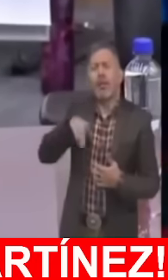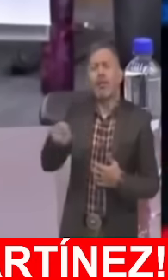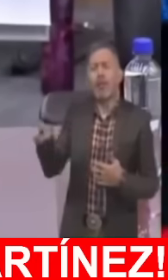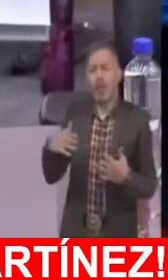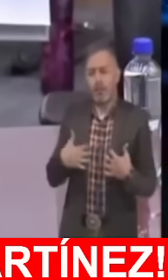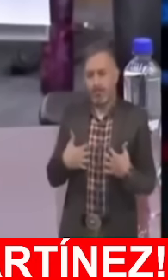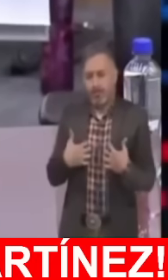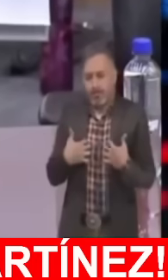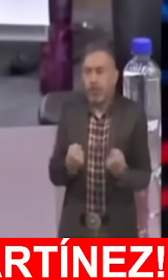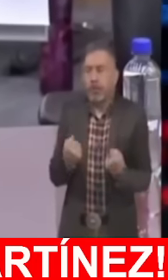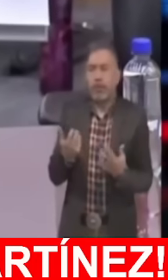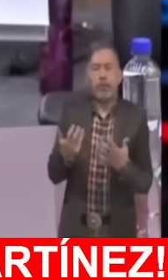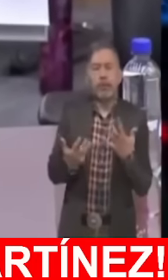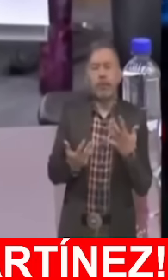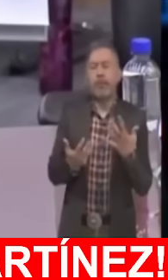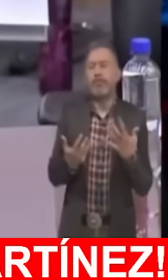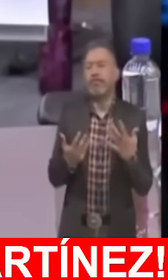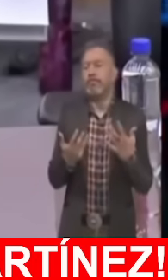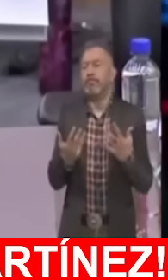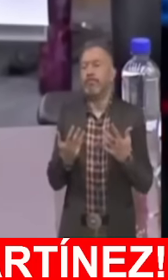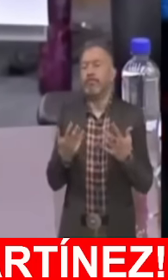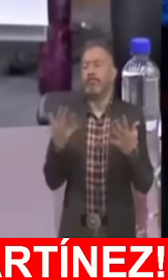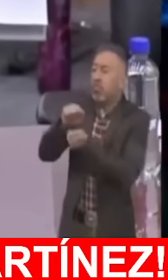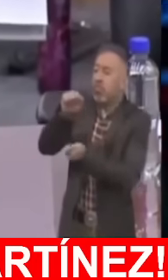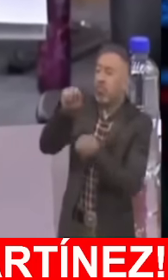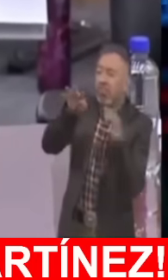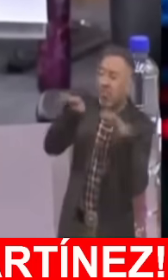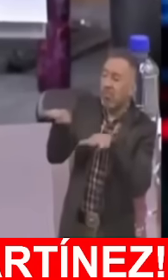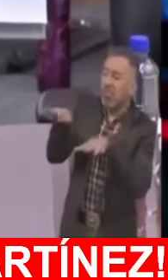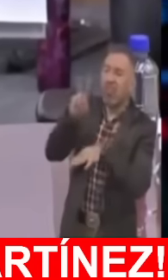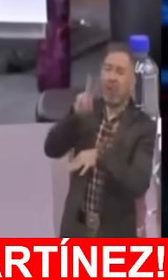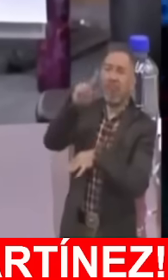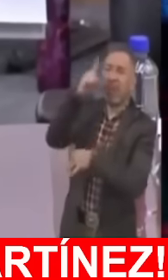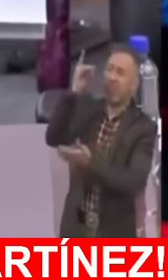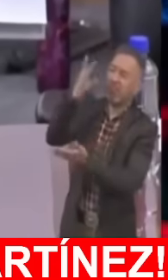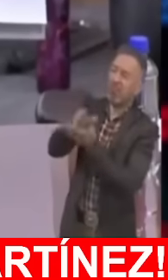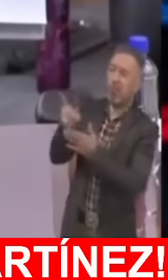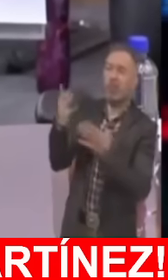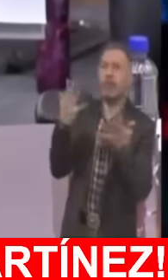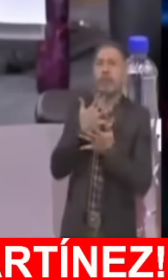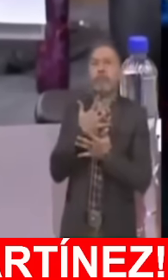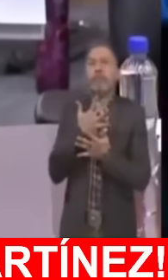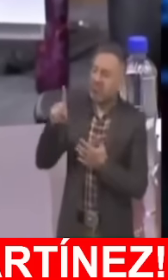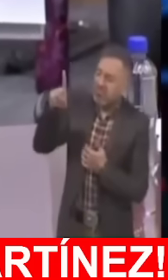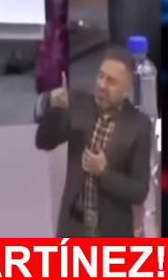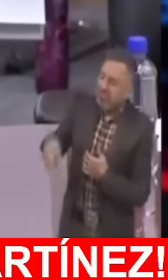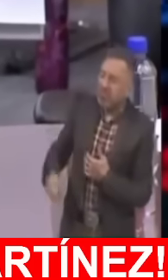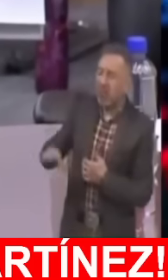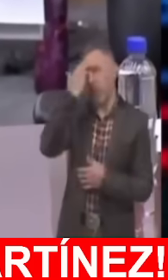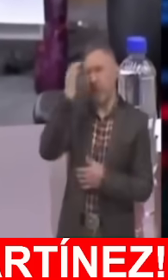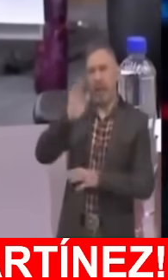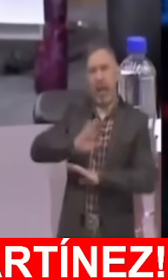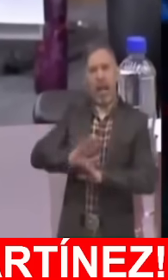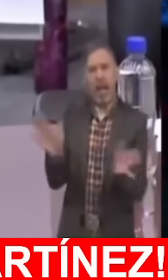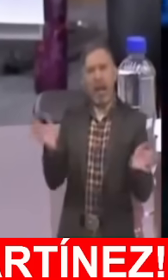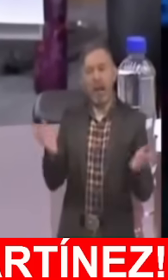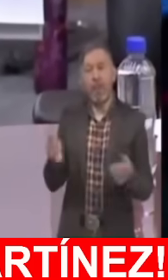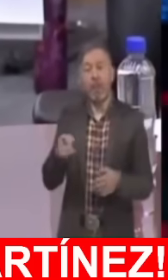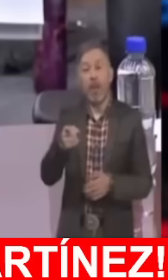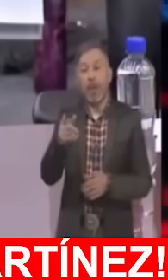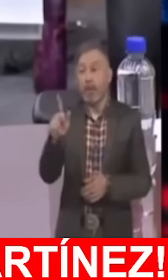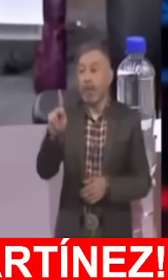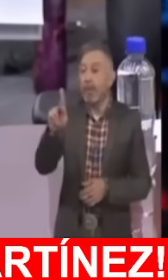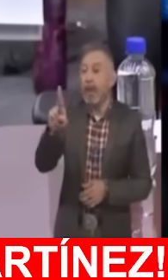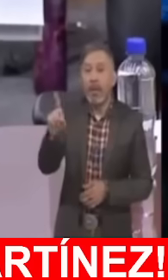porque los desnuda los pone de cuerpo entero y al representar del PRD le molesta se altera porque no le tocó